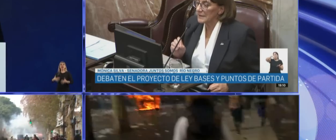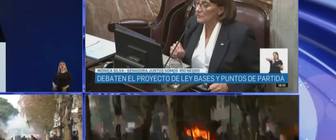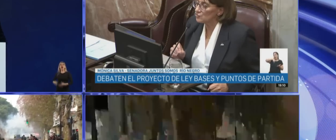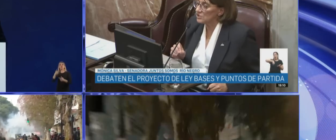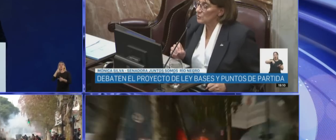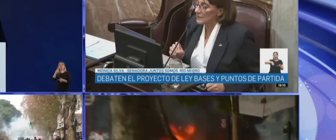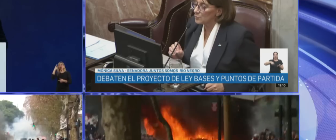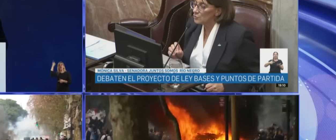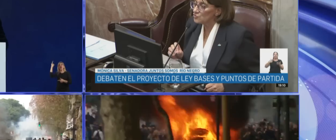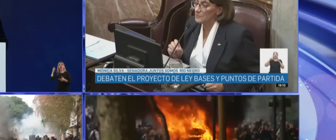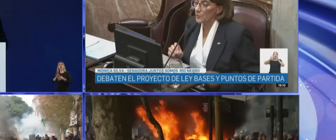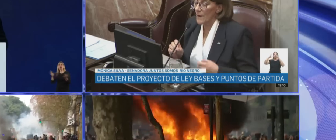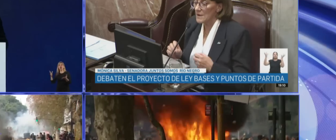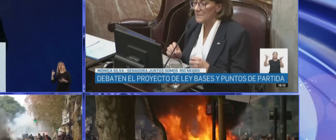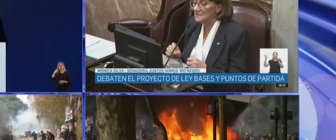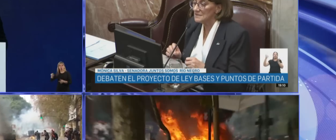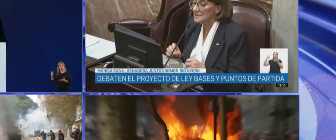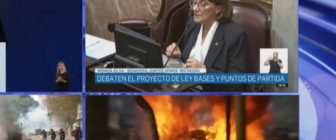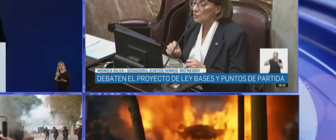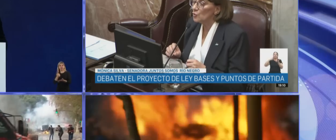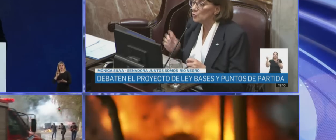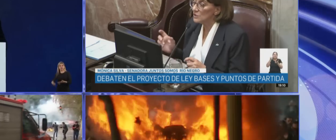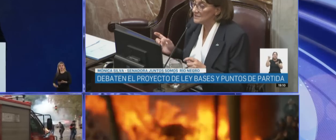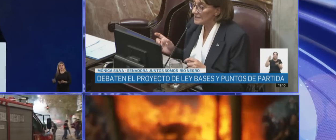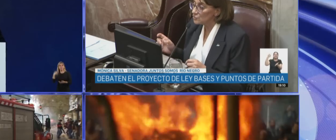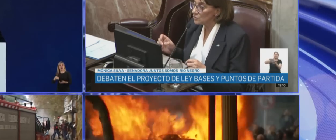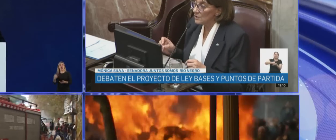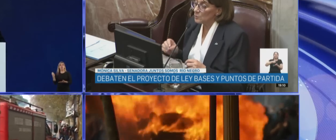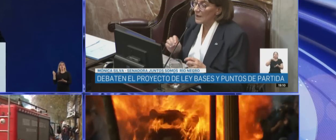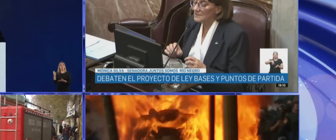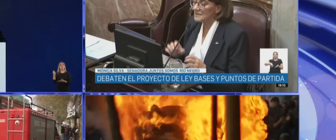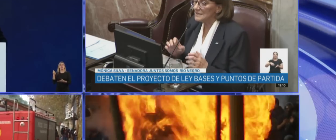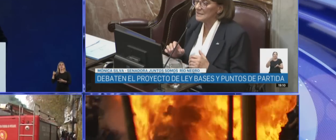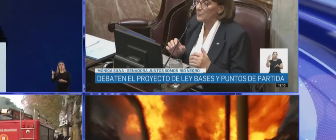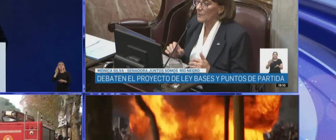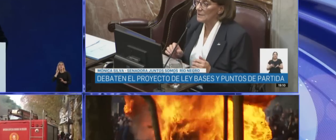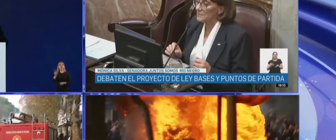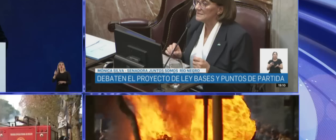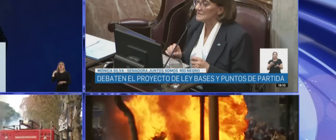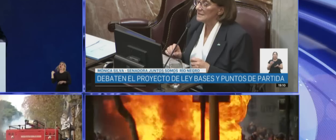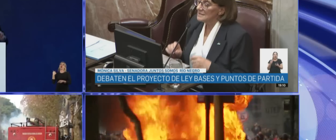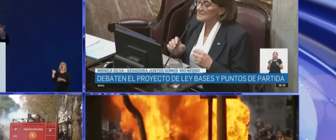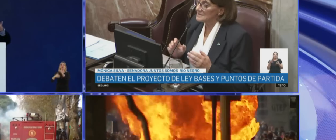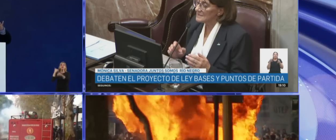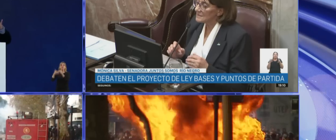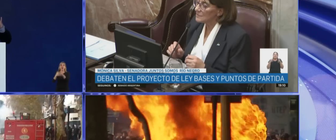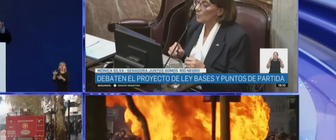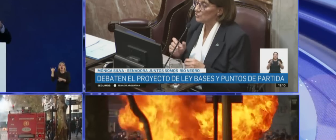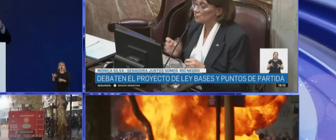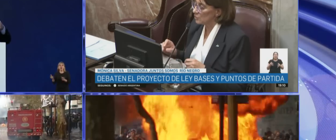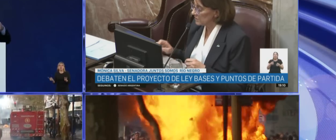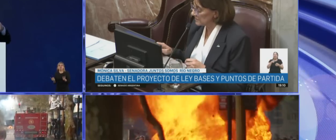ideas de la libertad la logran, pero en nuestros modelos de crecimiento está simplificado detrás de